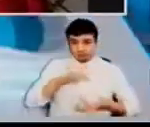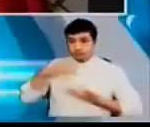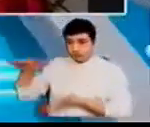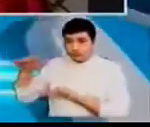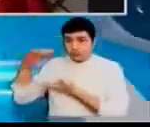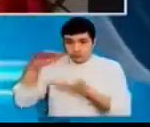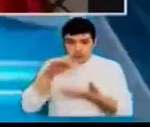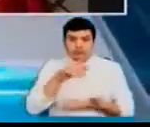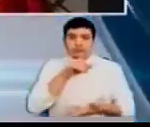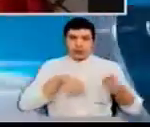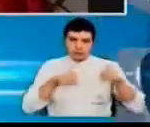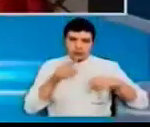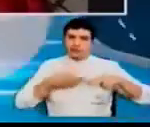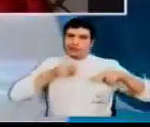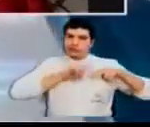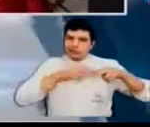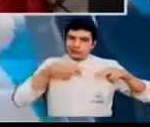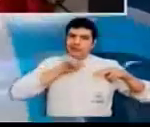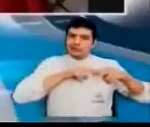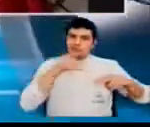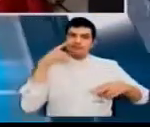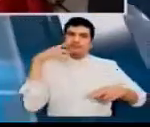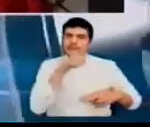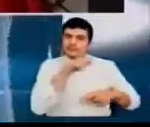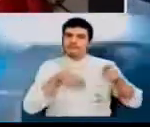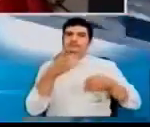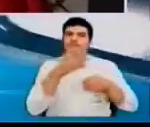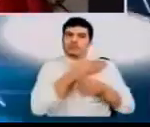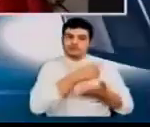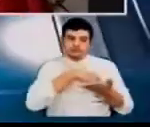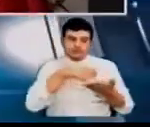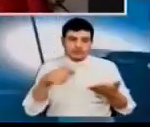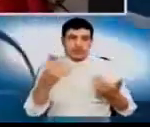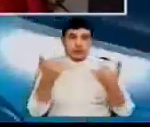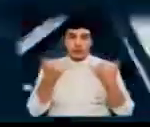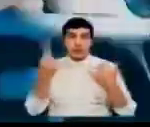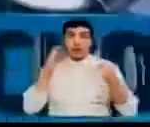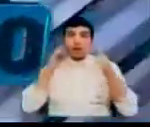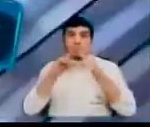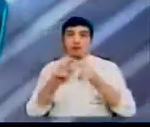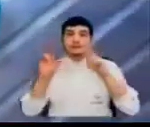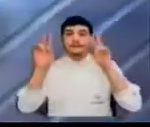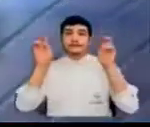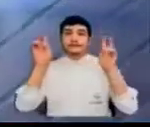hemos preparado para que ustedes se hagan un contexto del tema del día en Actúa en Derecho.